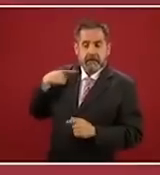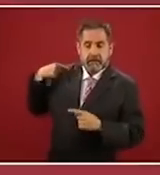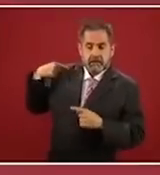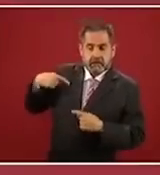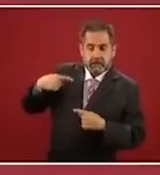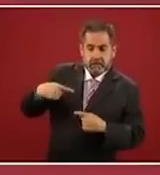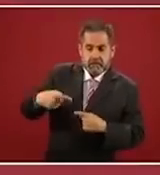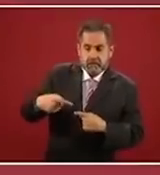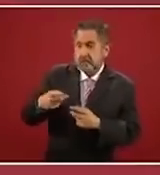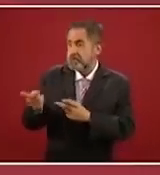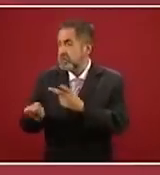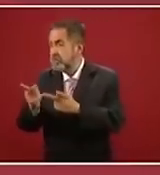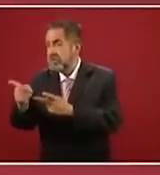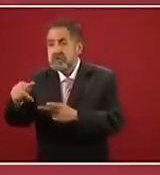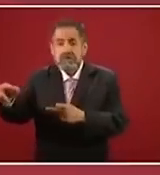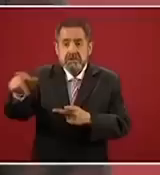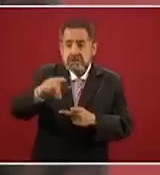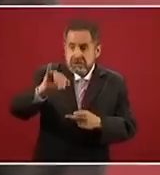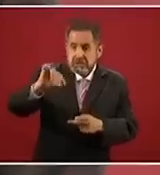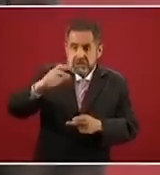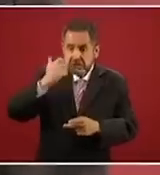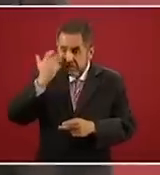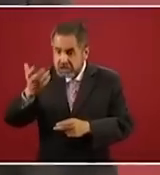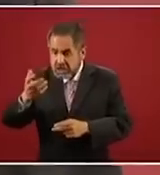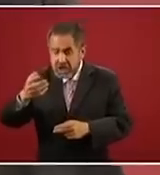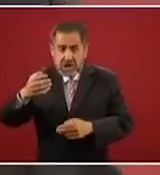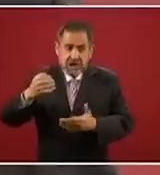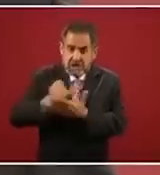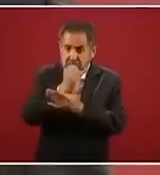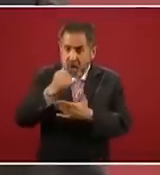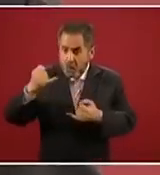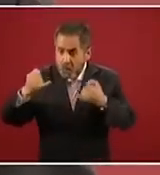se consulta y la gente dice juicio,